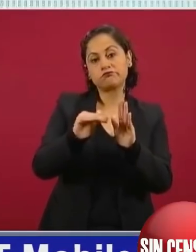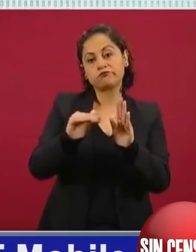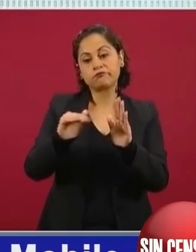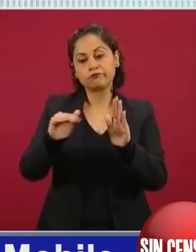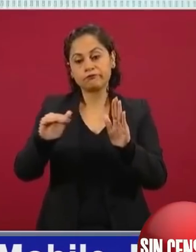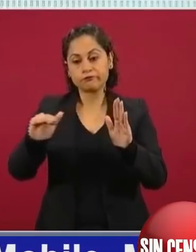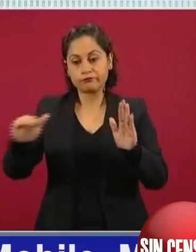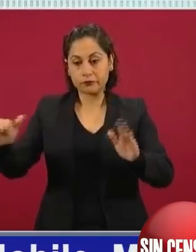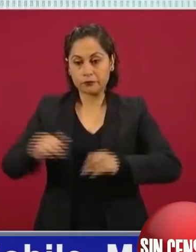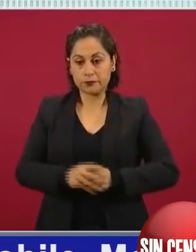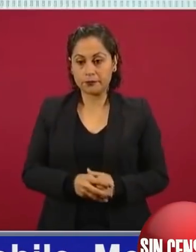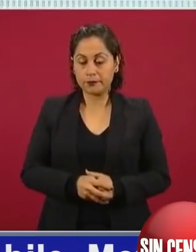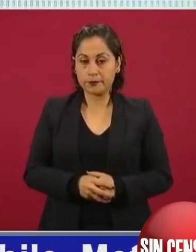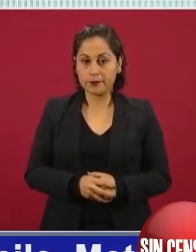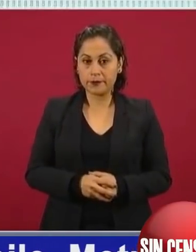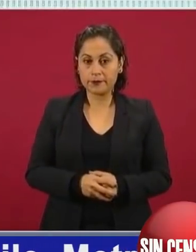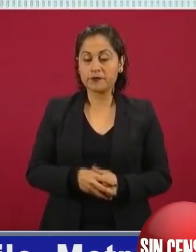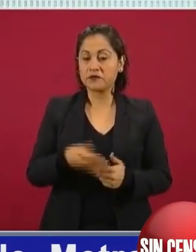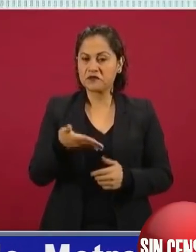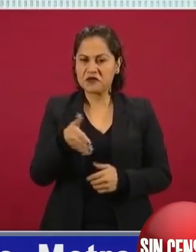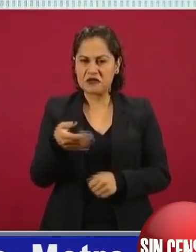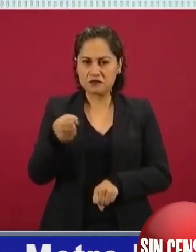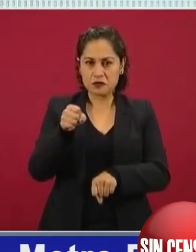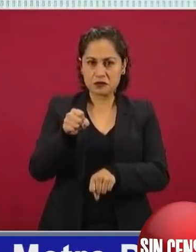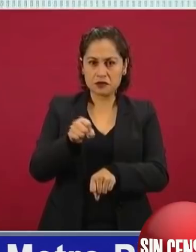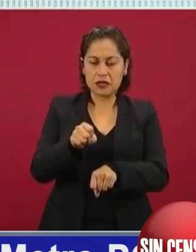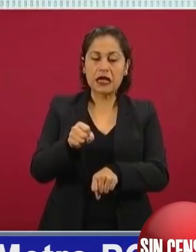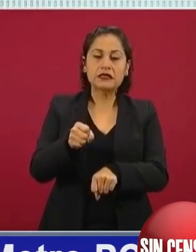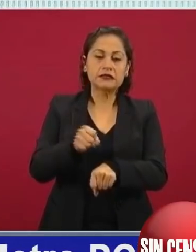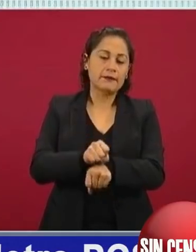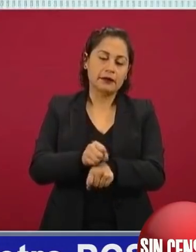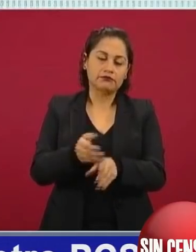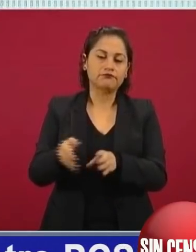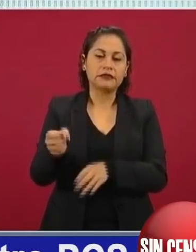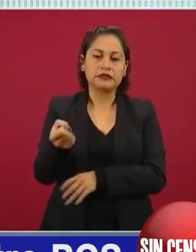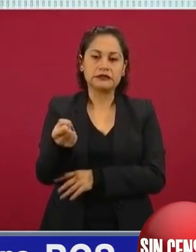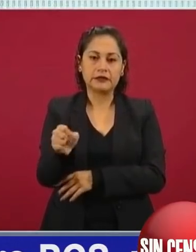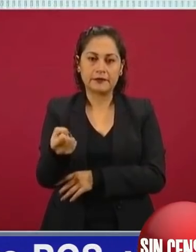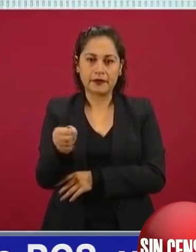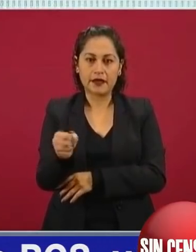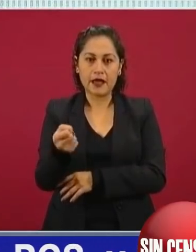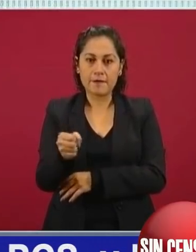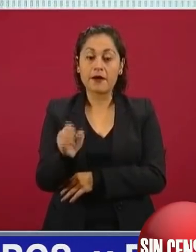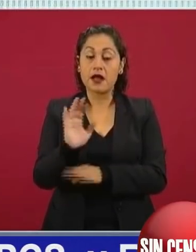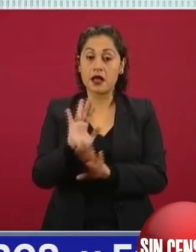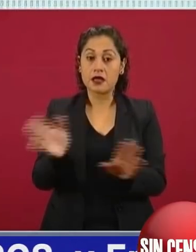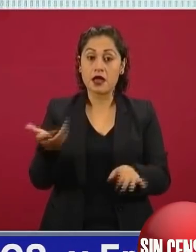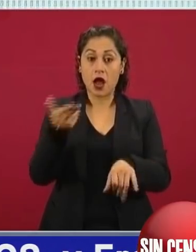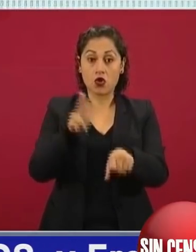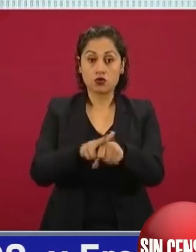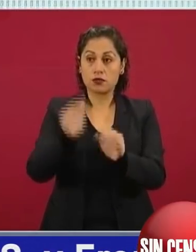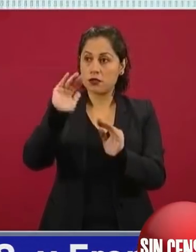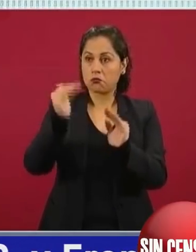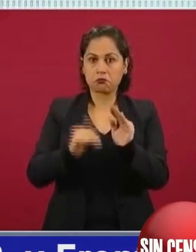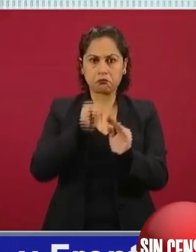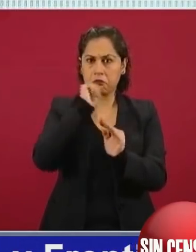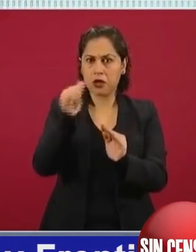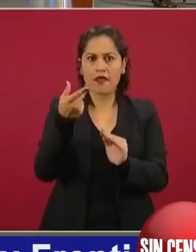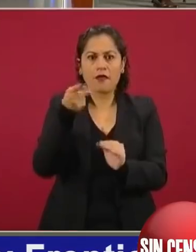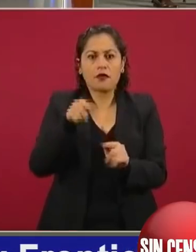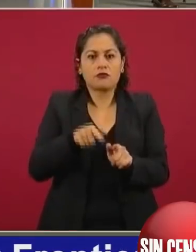prácticamente desde el mes de septiembre, que ya no se reduce la hospitalización, sin embargo, no ha